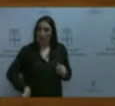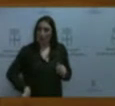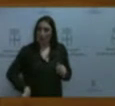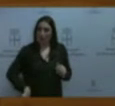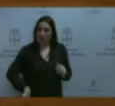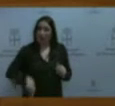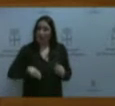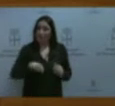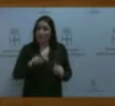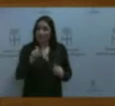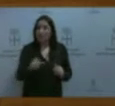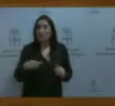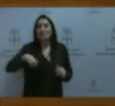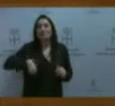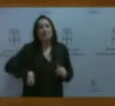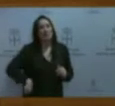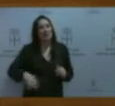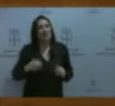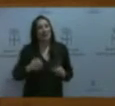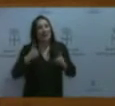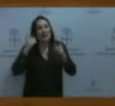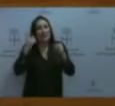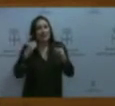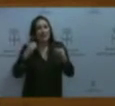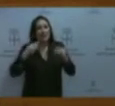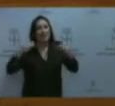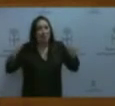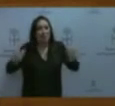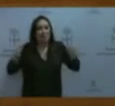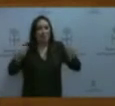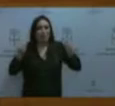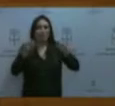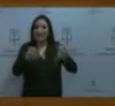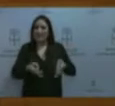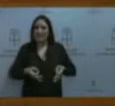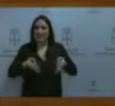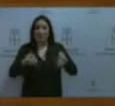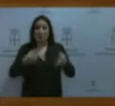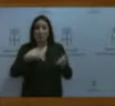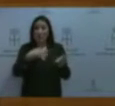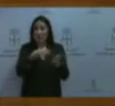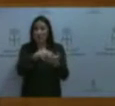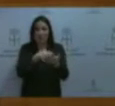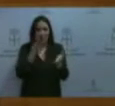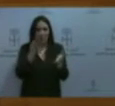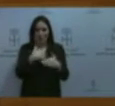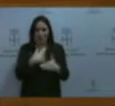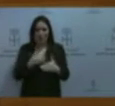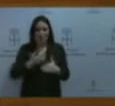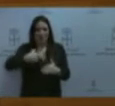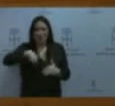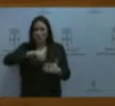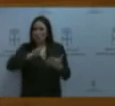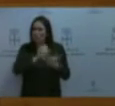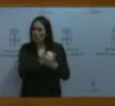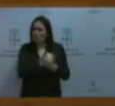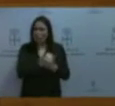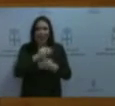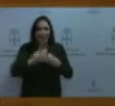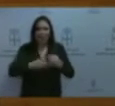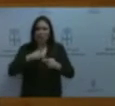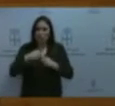intentar, en la medida de lo posible, ser siempre un poquito mejor. Y no lo dudo en absoluto, que lo hacemos todos y cada uno,